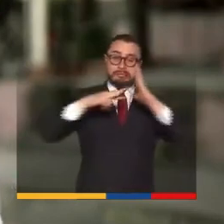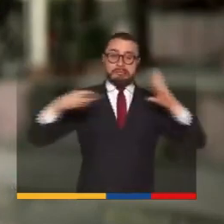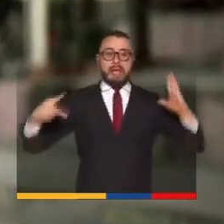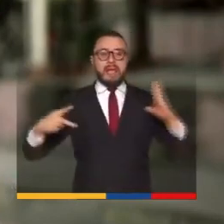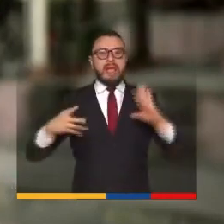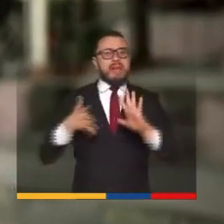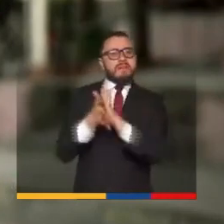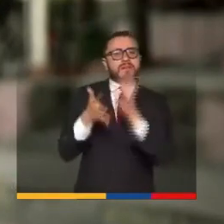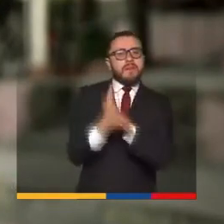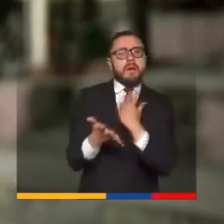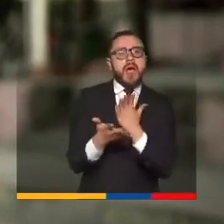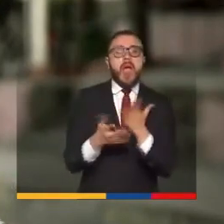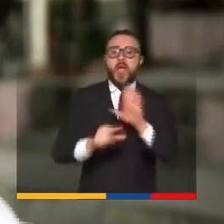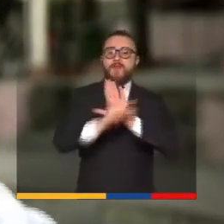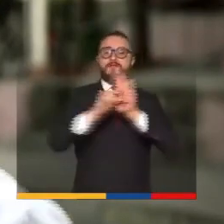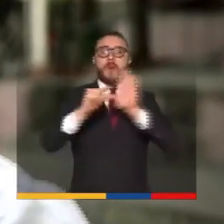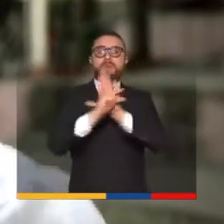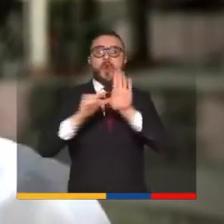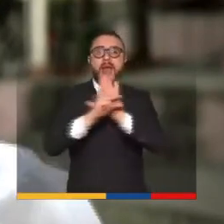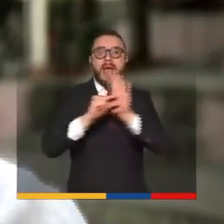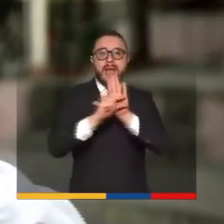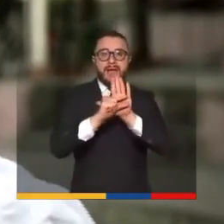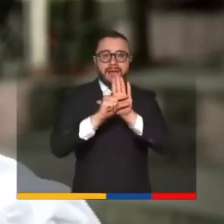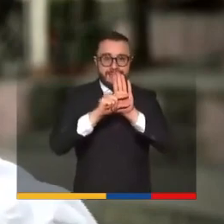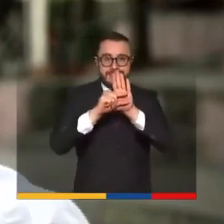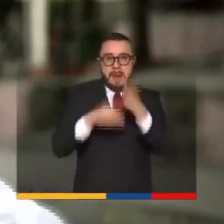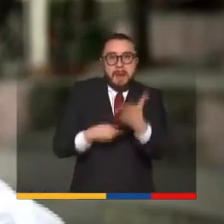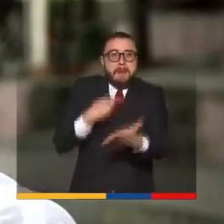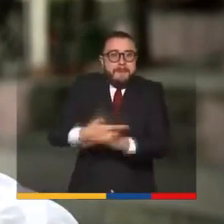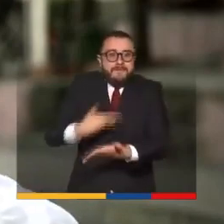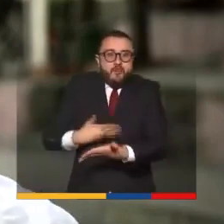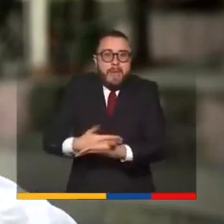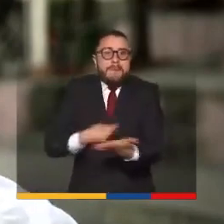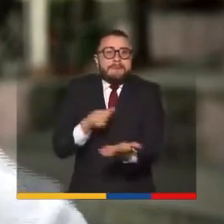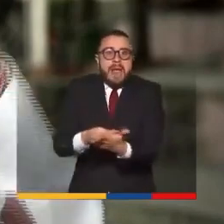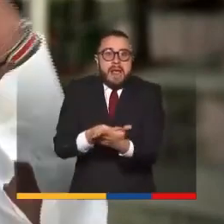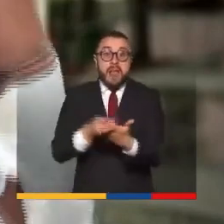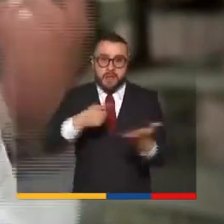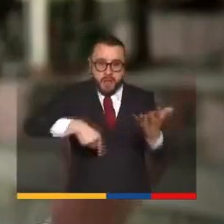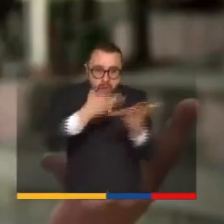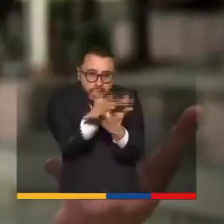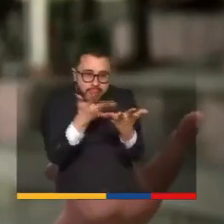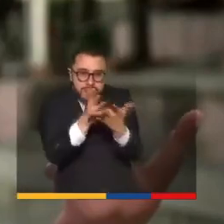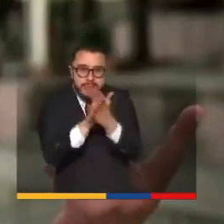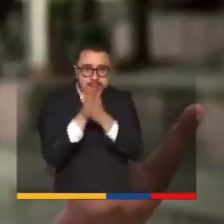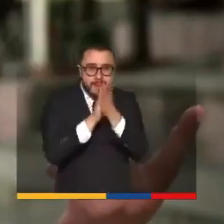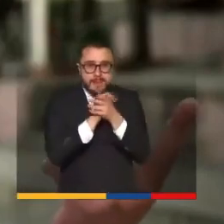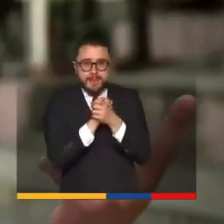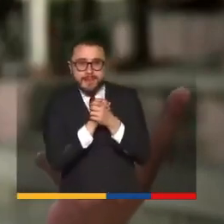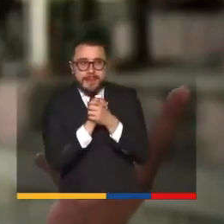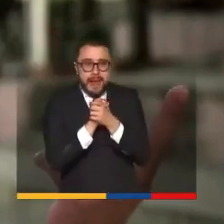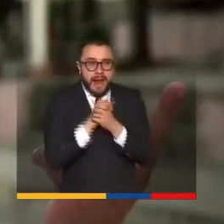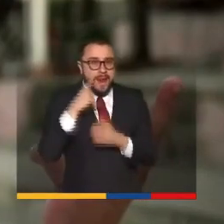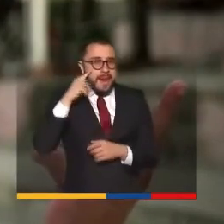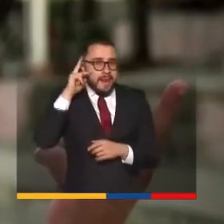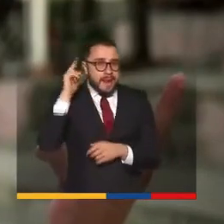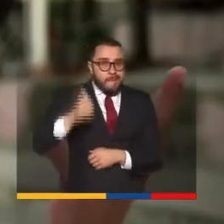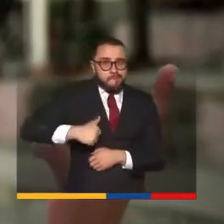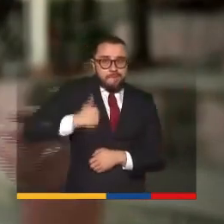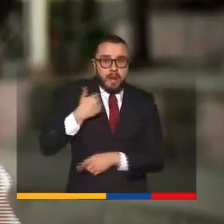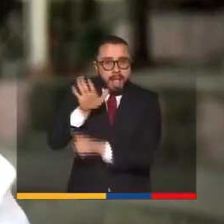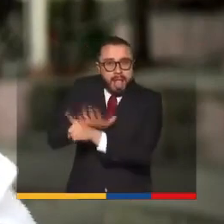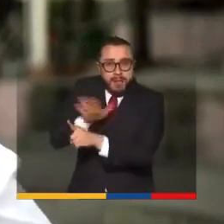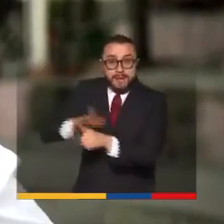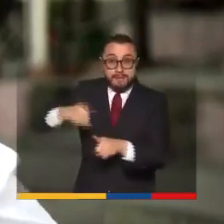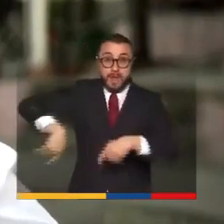fórmula matemática cuyas matemáticas están hechas para favorecer a los pocos que generan